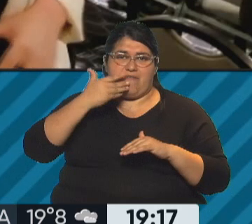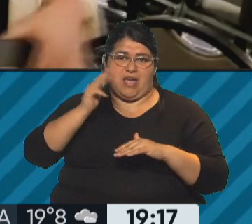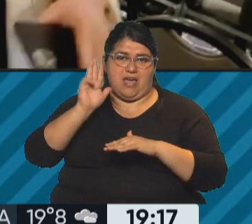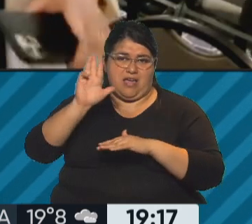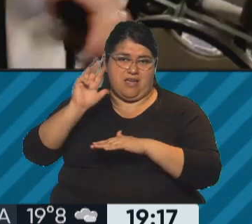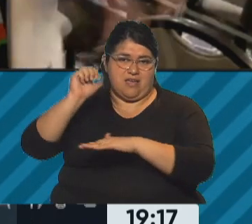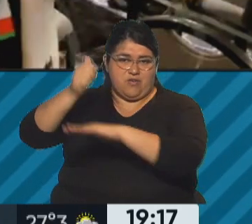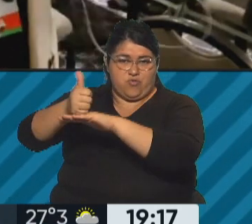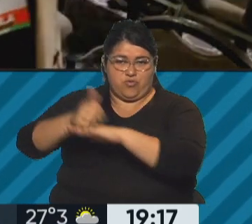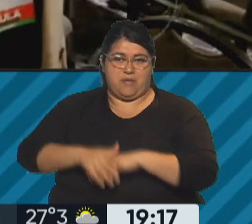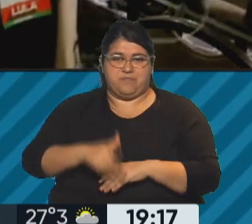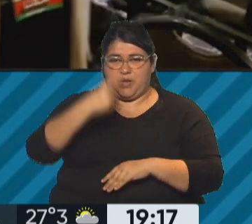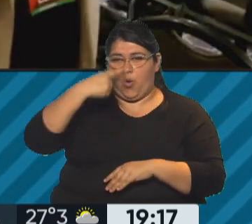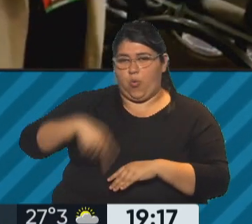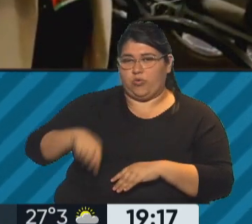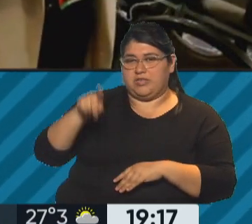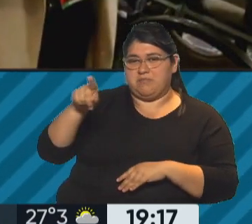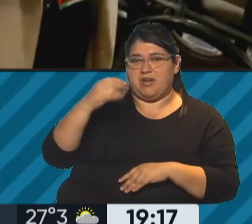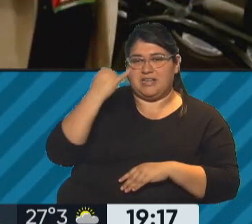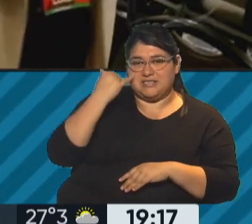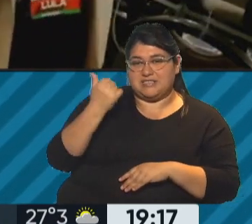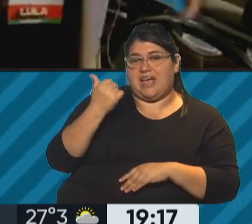y bueno último número